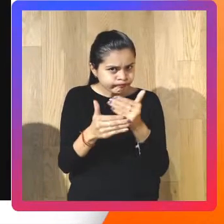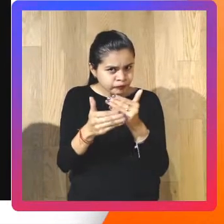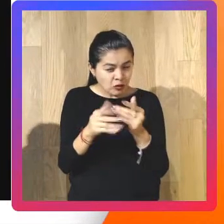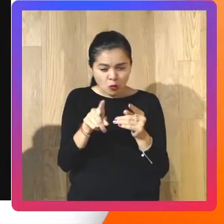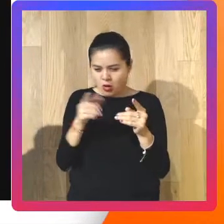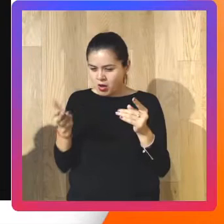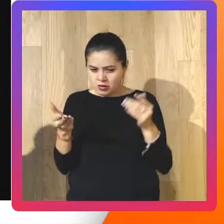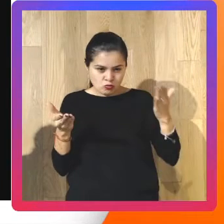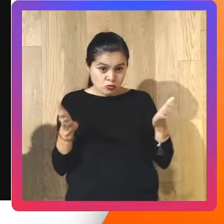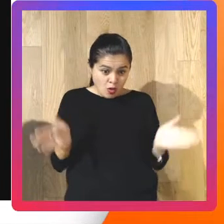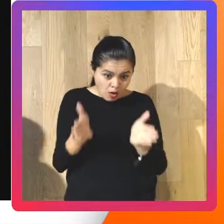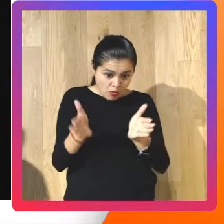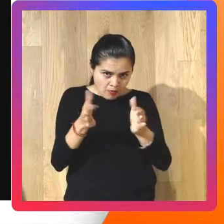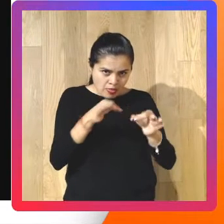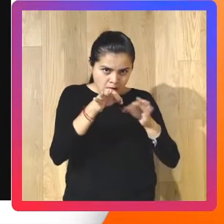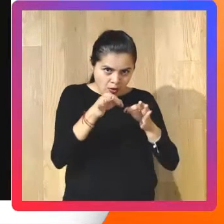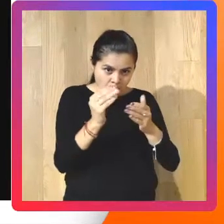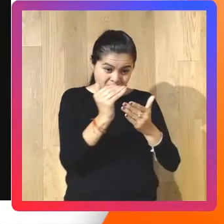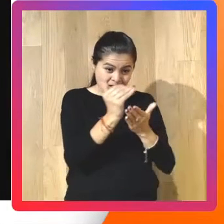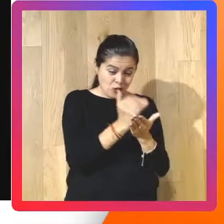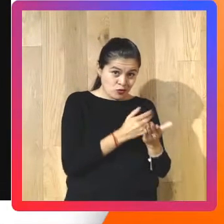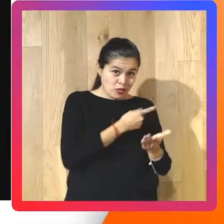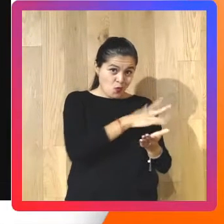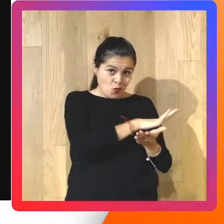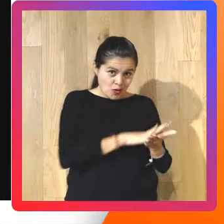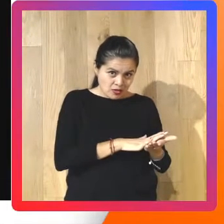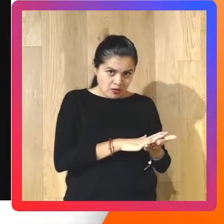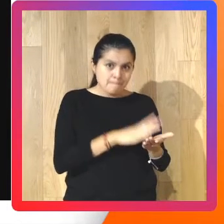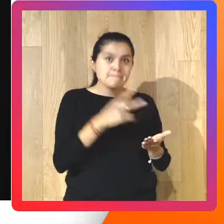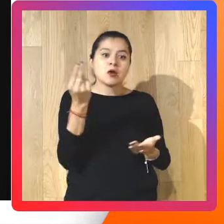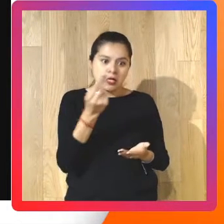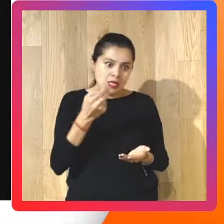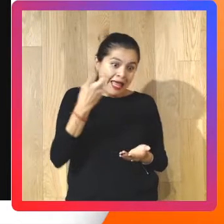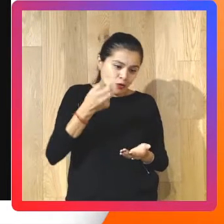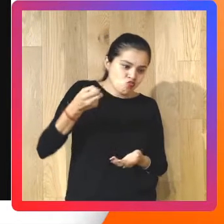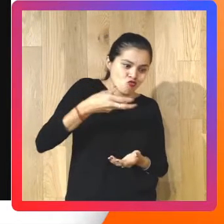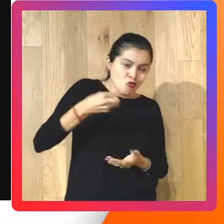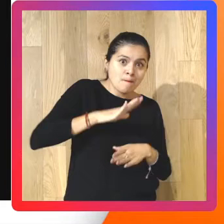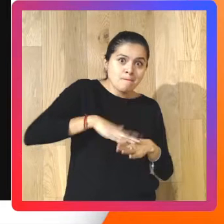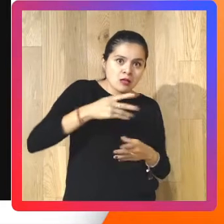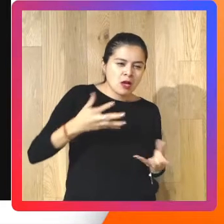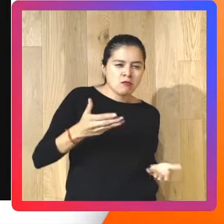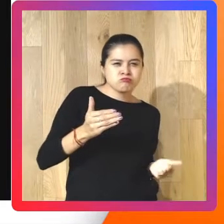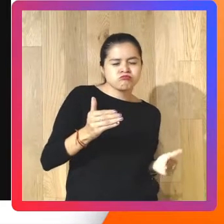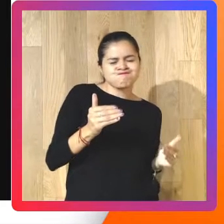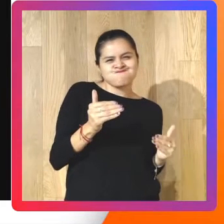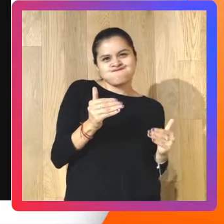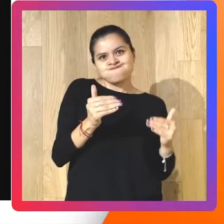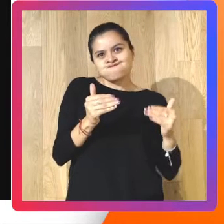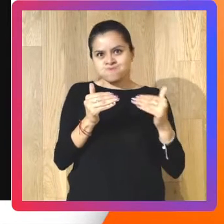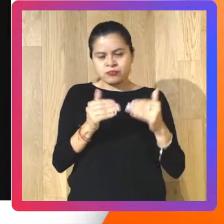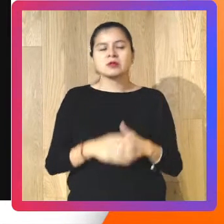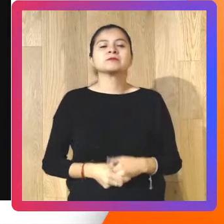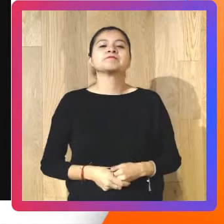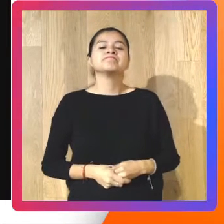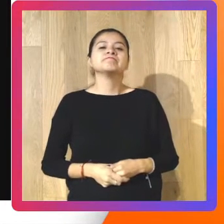ayudando a reducir pobreza, pero nos tiene que ayudar más porque todavía le falta. Y por eso es tan importante esta reunión. Siguiente, por favor.